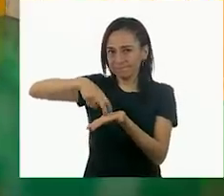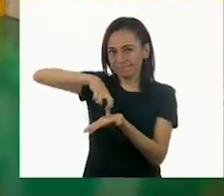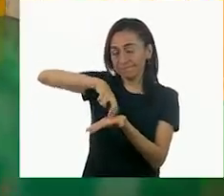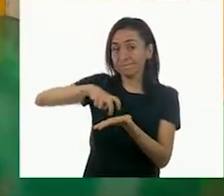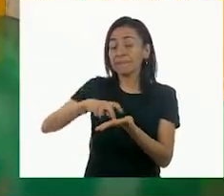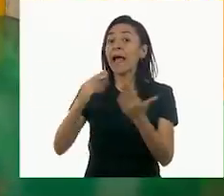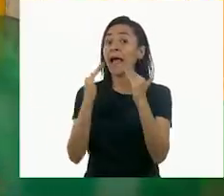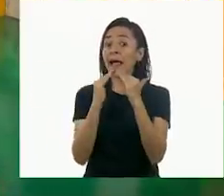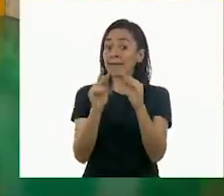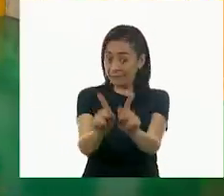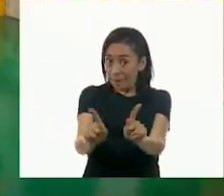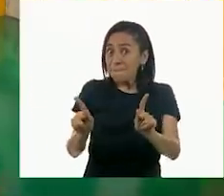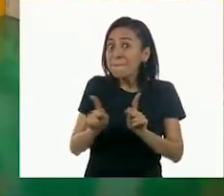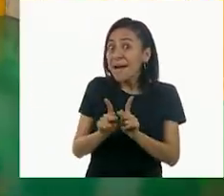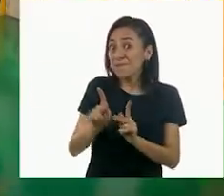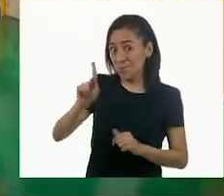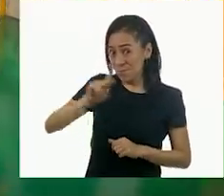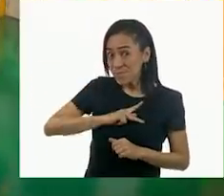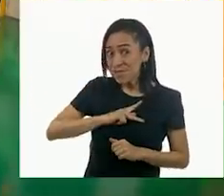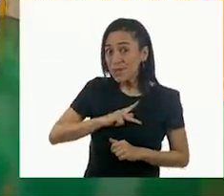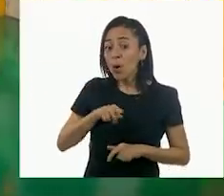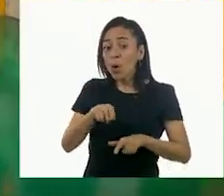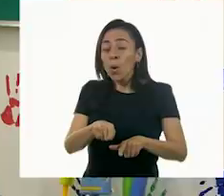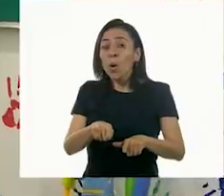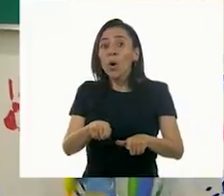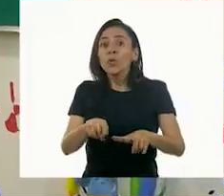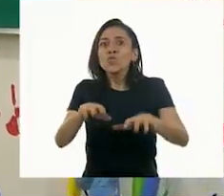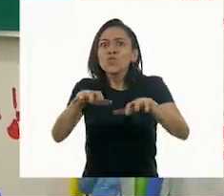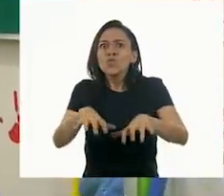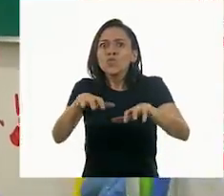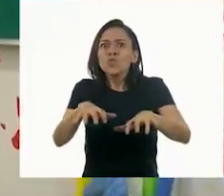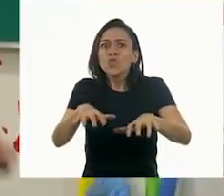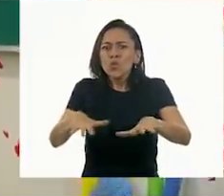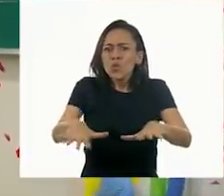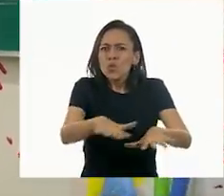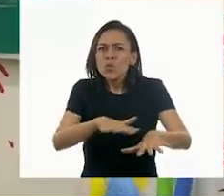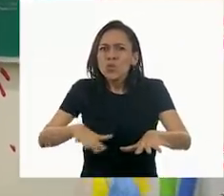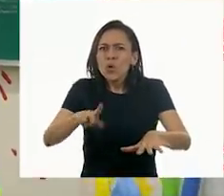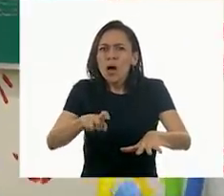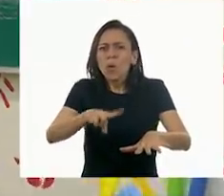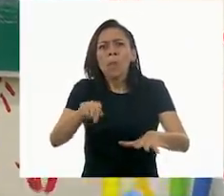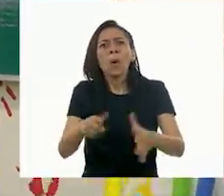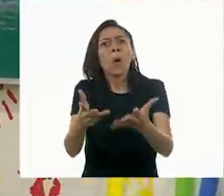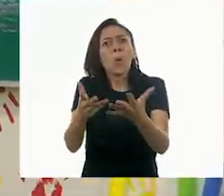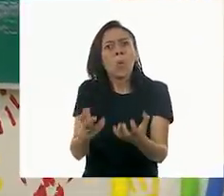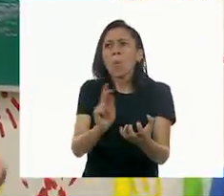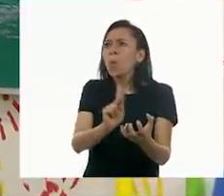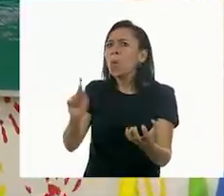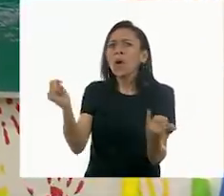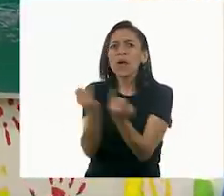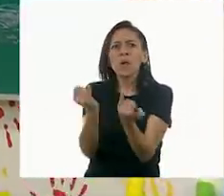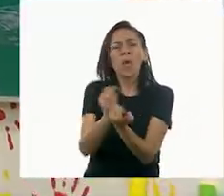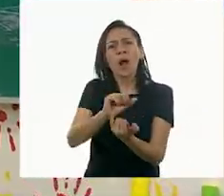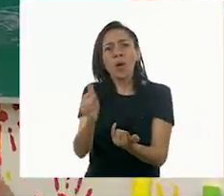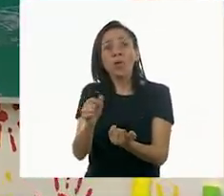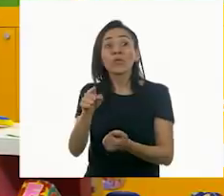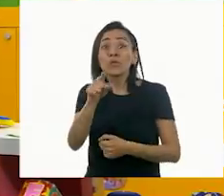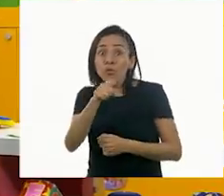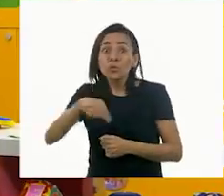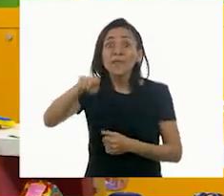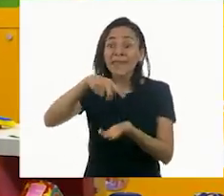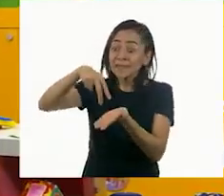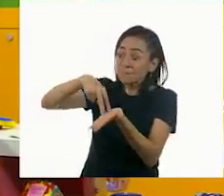se moja y se seca como los demás. Brinquen ya y vuelvan